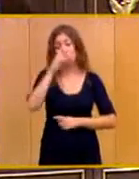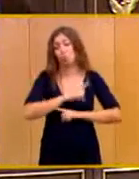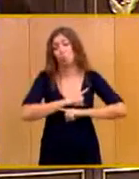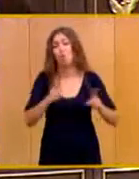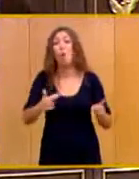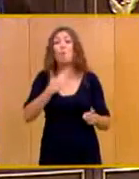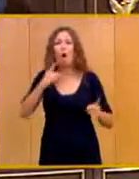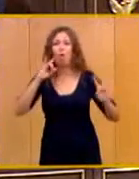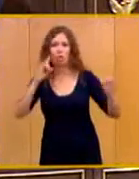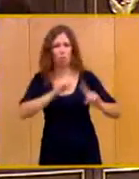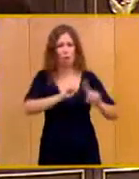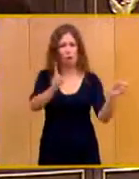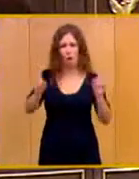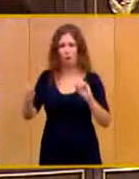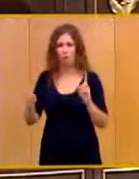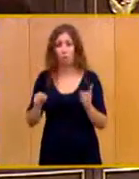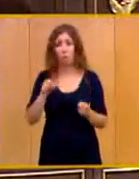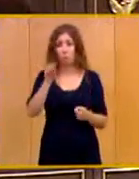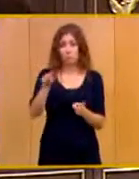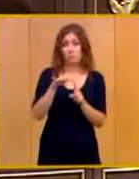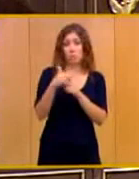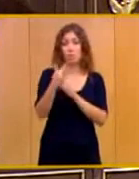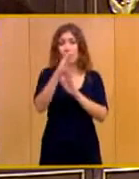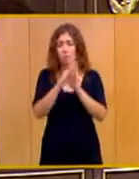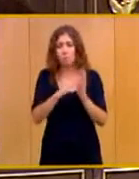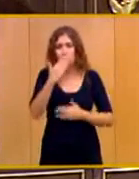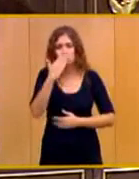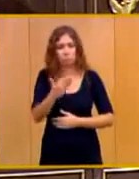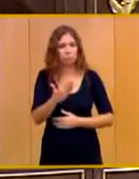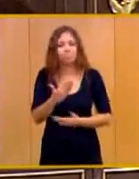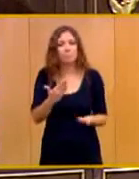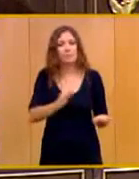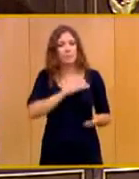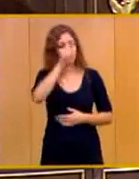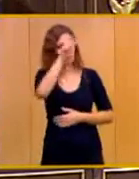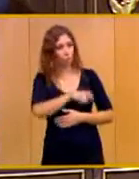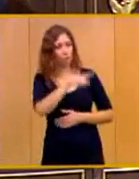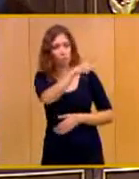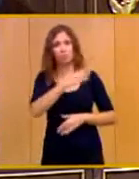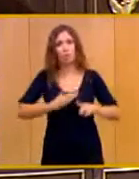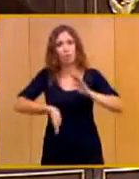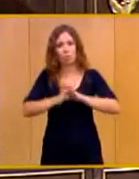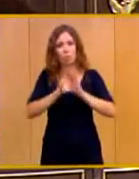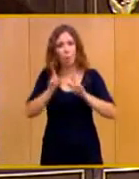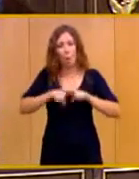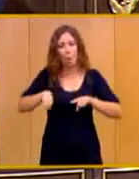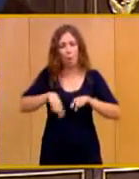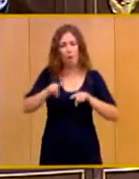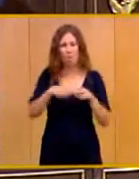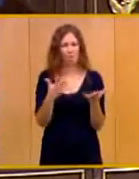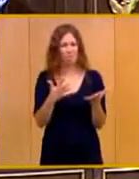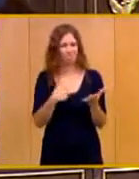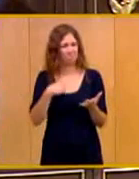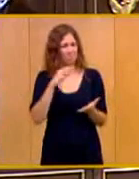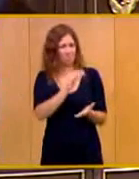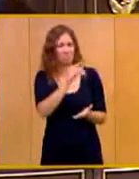estas condiciones, señoría, ¿qué sentido tiene pretender que las cosas sigan igual? ¿Qué se propone? ¿Obligar